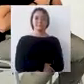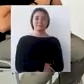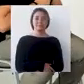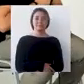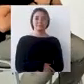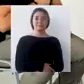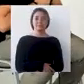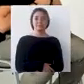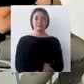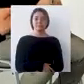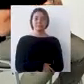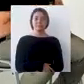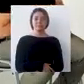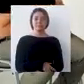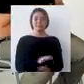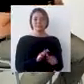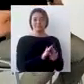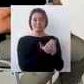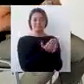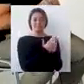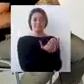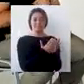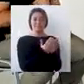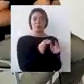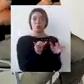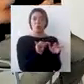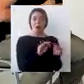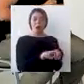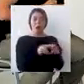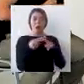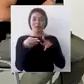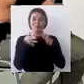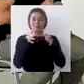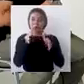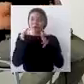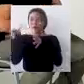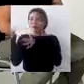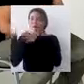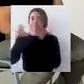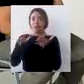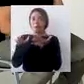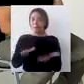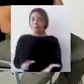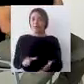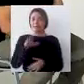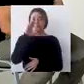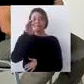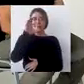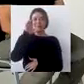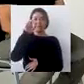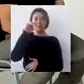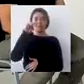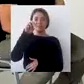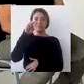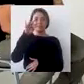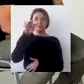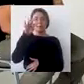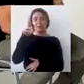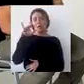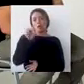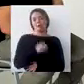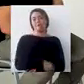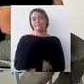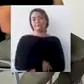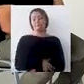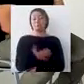cargando un cementerio. Sí. Gran libro, maravilloso, no, muy bien. El juego de rol tiene esa posibilidad